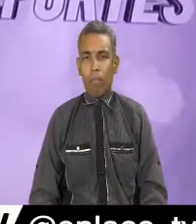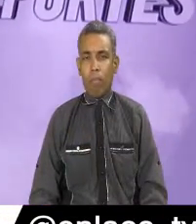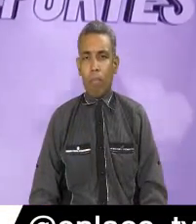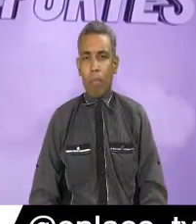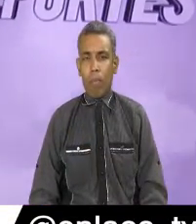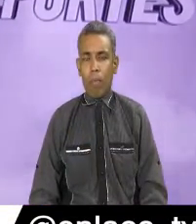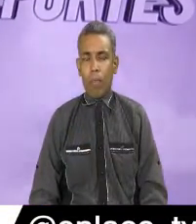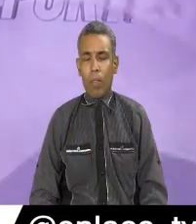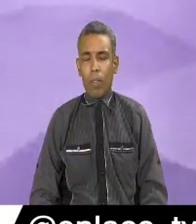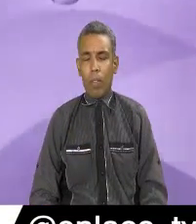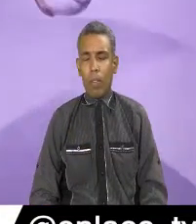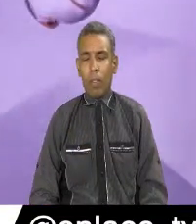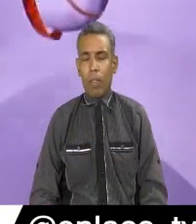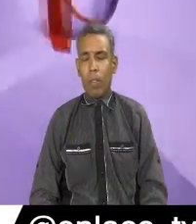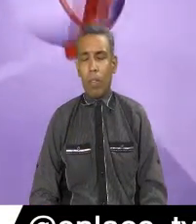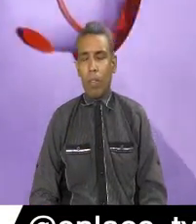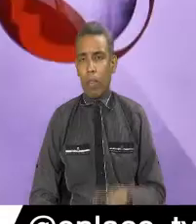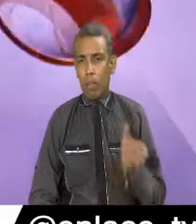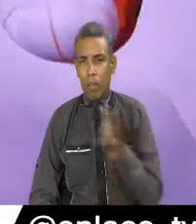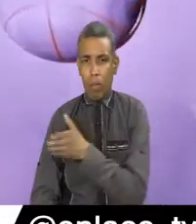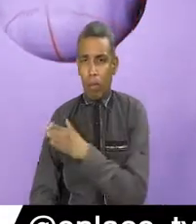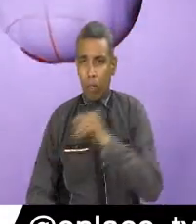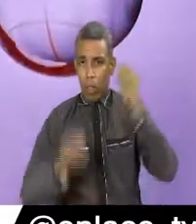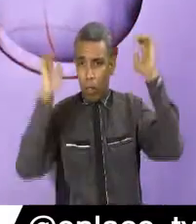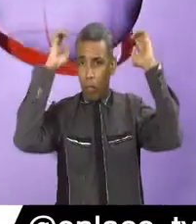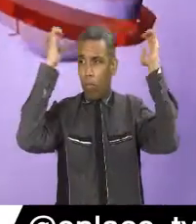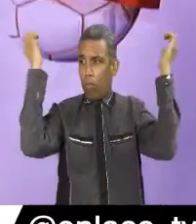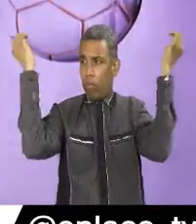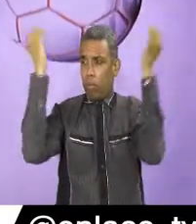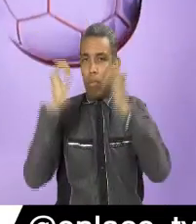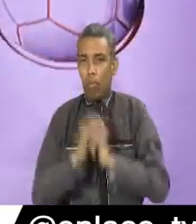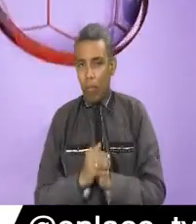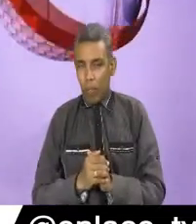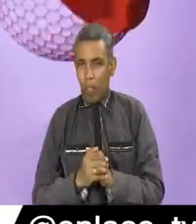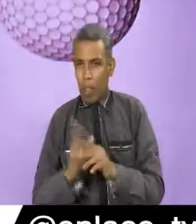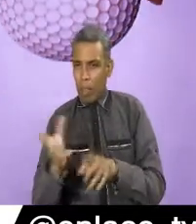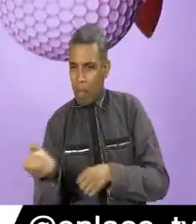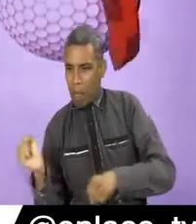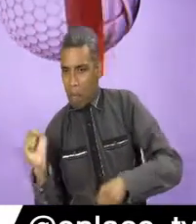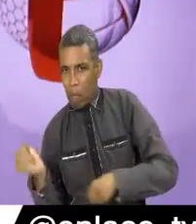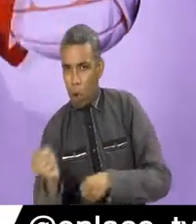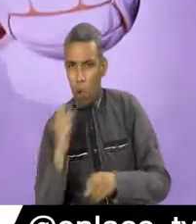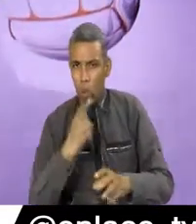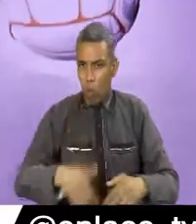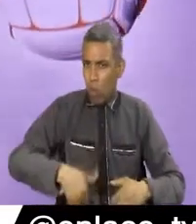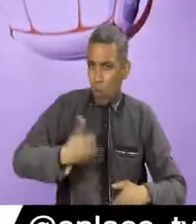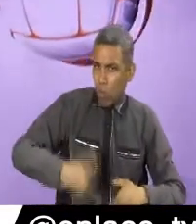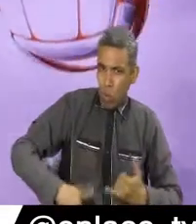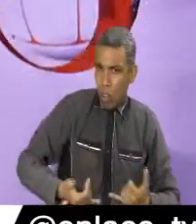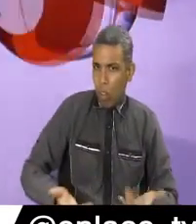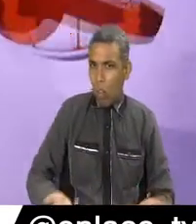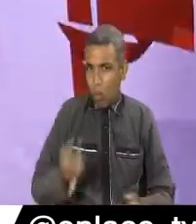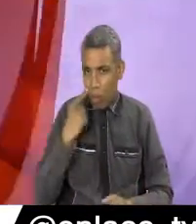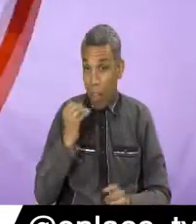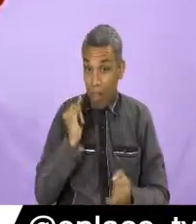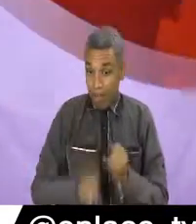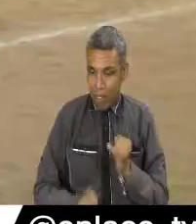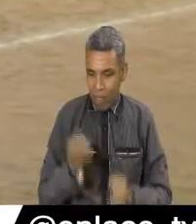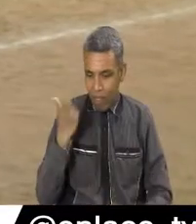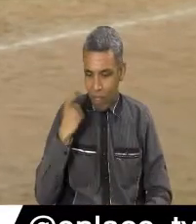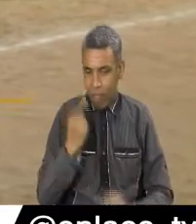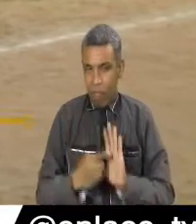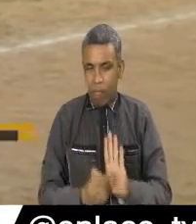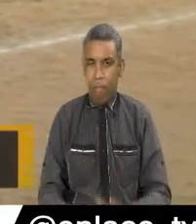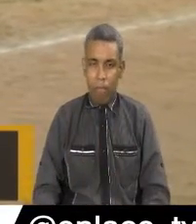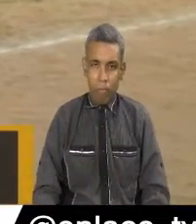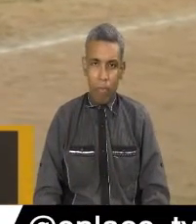Se cumplen en el estadio Joaquín Barros Machuca las semifinales de los Juegos Supérate en la disciplina de softball.